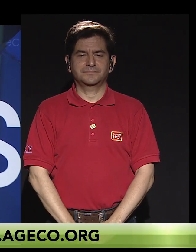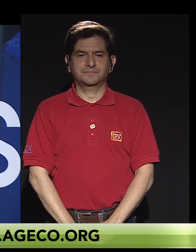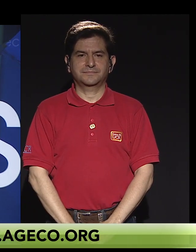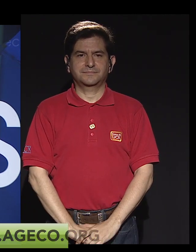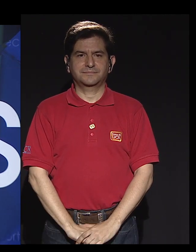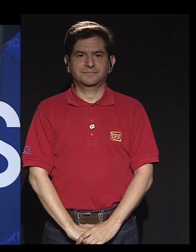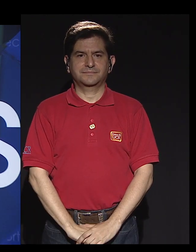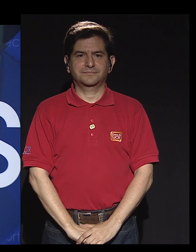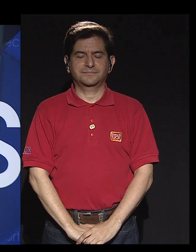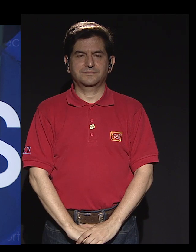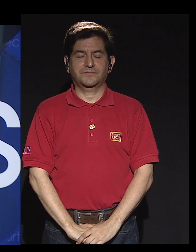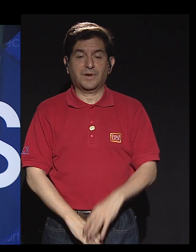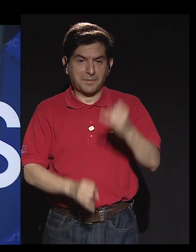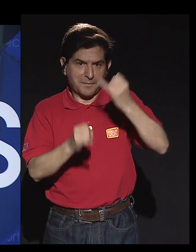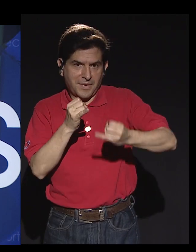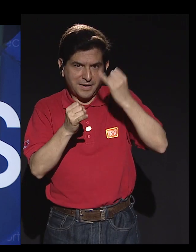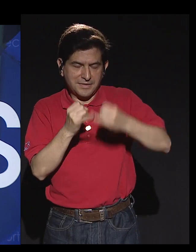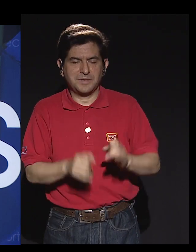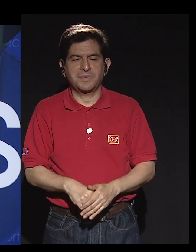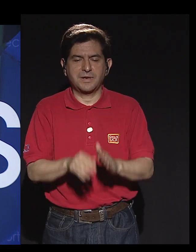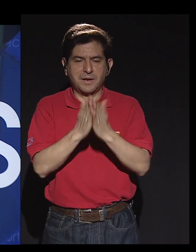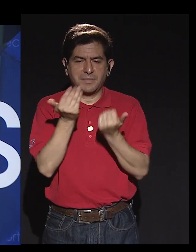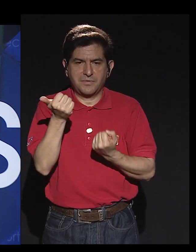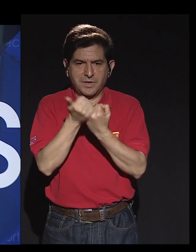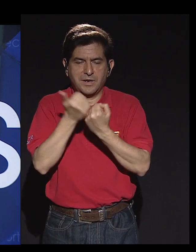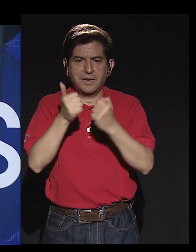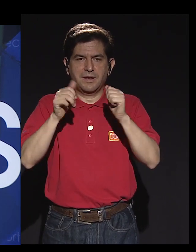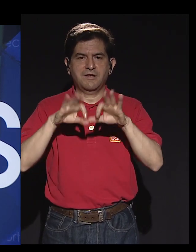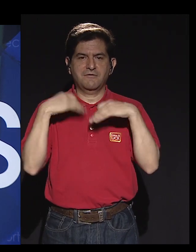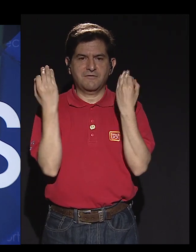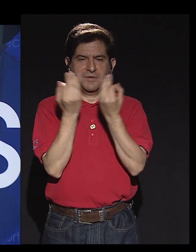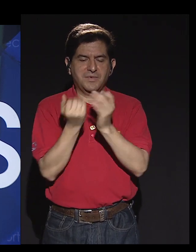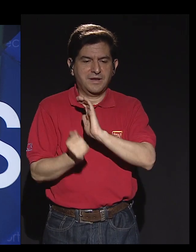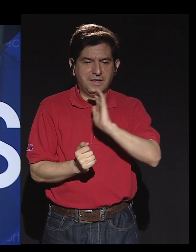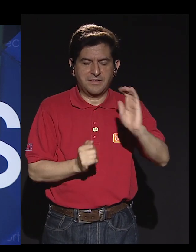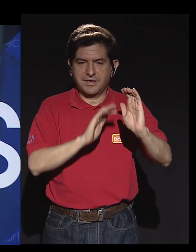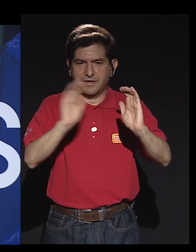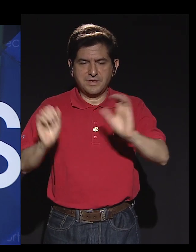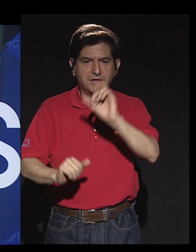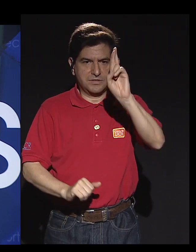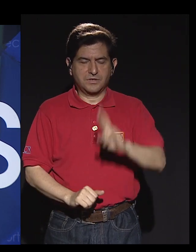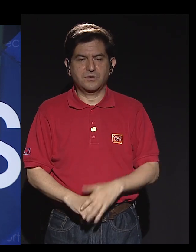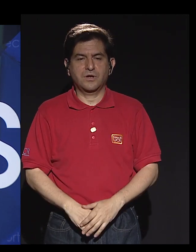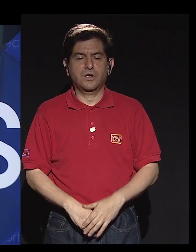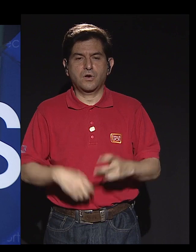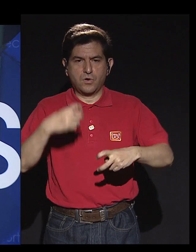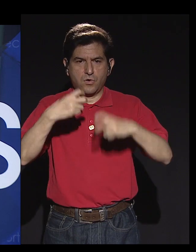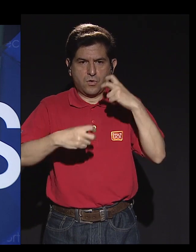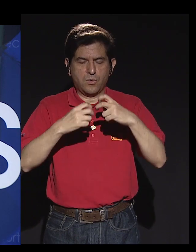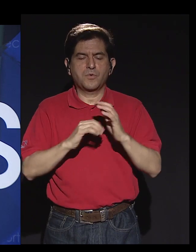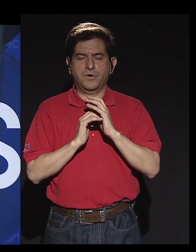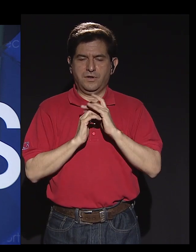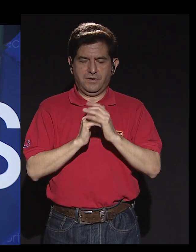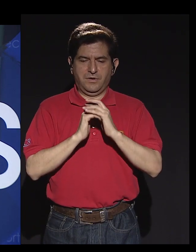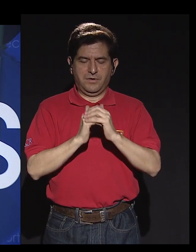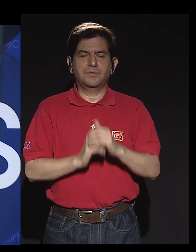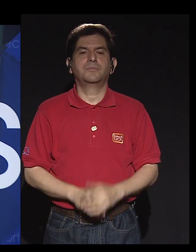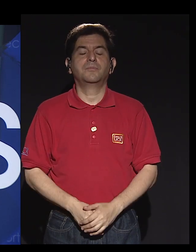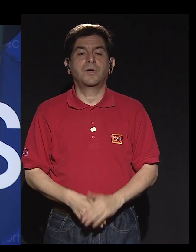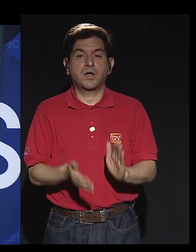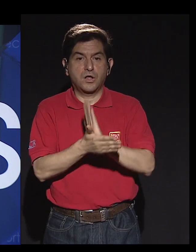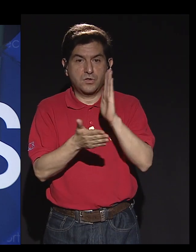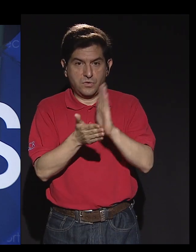www.ageco.org. Para cerrar, le contamos del Manual de Apoyo para las Familias de la Niñez Costarricense con Trastorno del Espectro Autista,